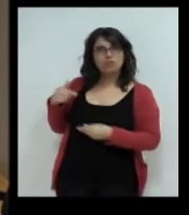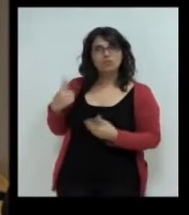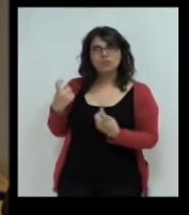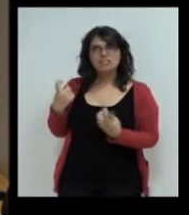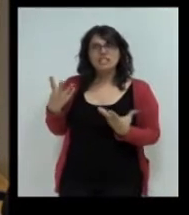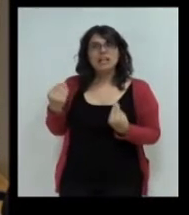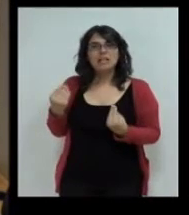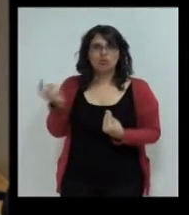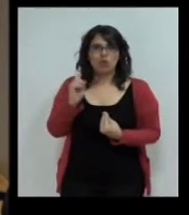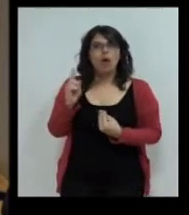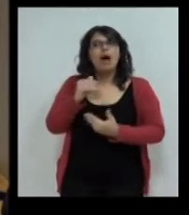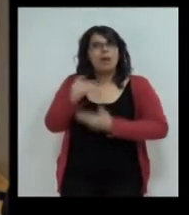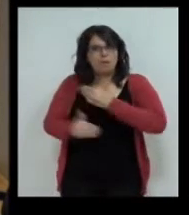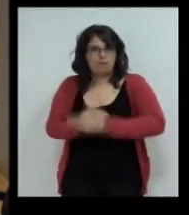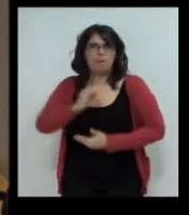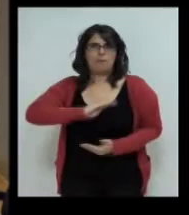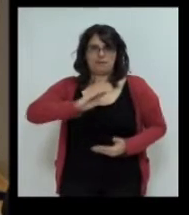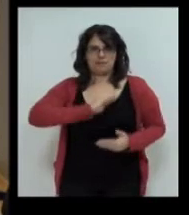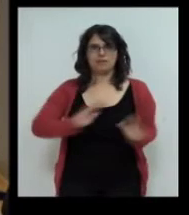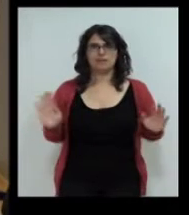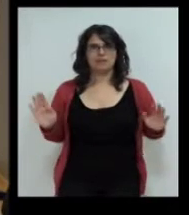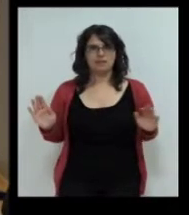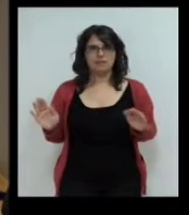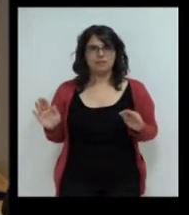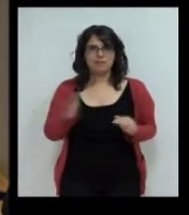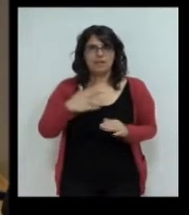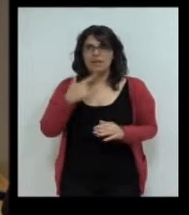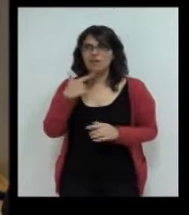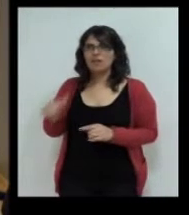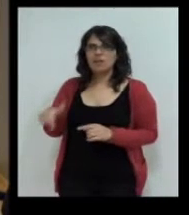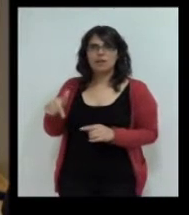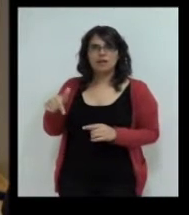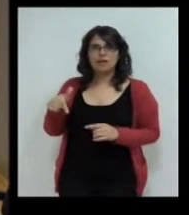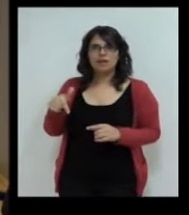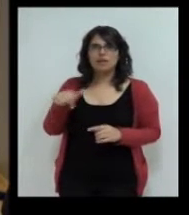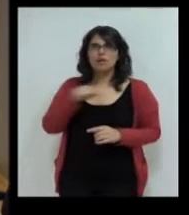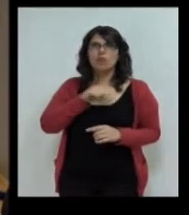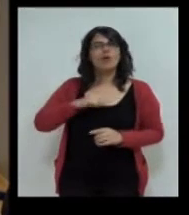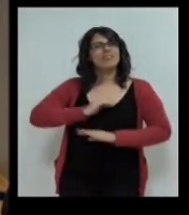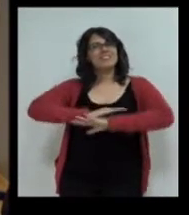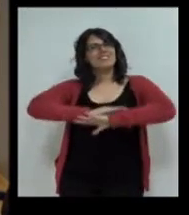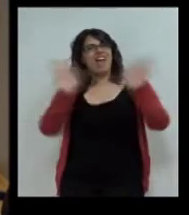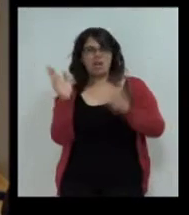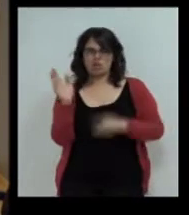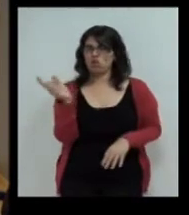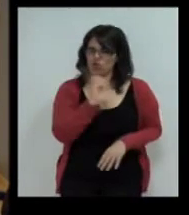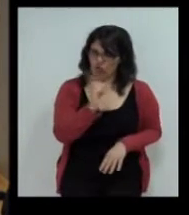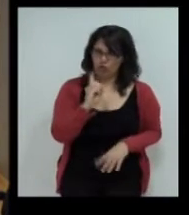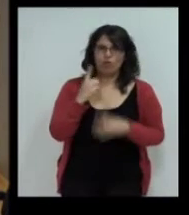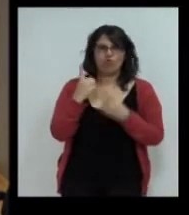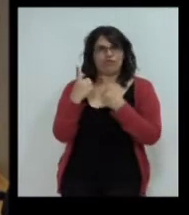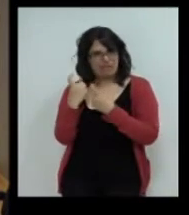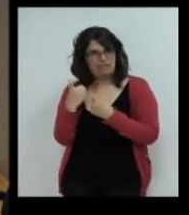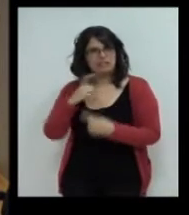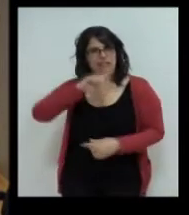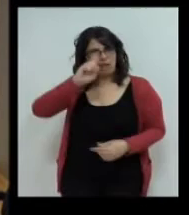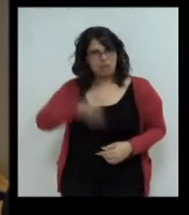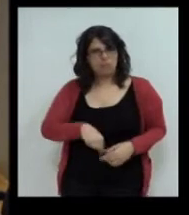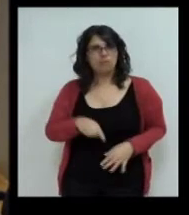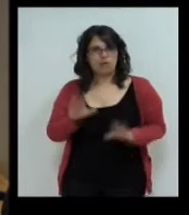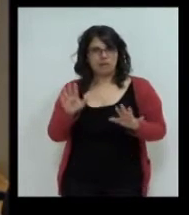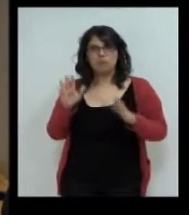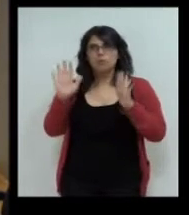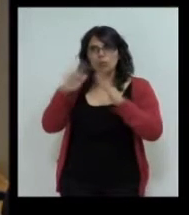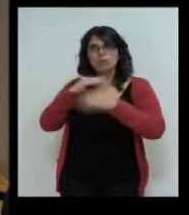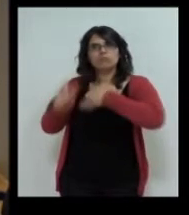desgraciadamente hemos avanzado bastante, sí. Lo cual no nos tiene que llevar a la autosatisfacción y decir ya lo tenemos todo, ¿no? Porque efectivamente podemos